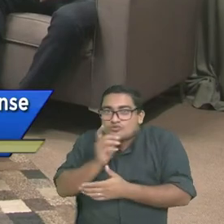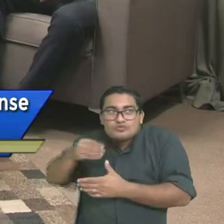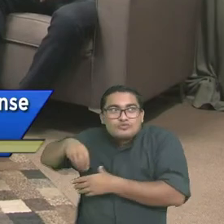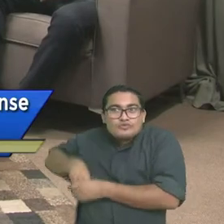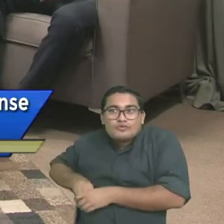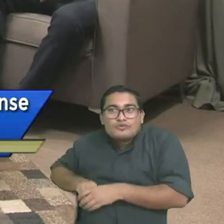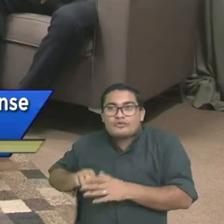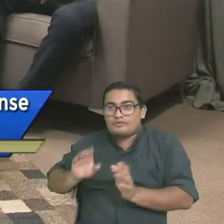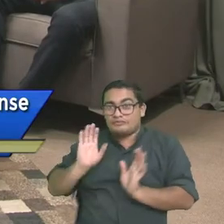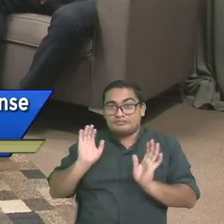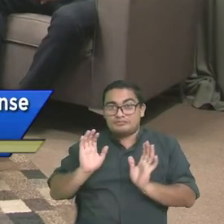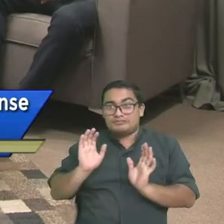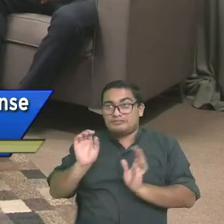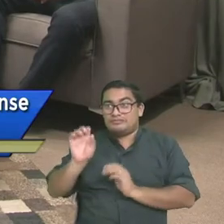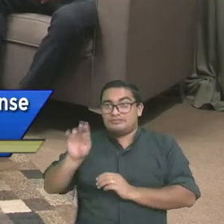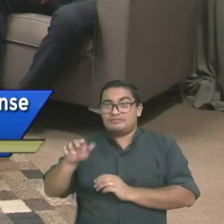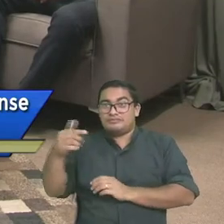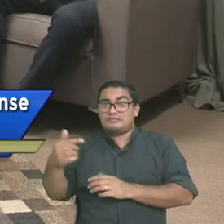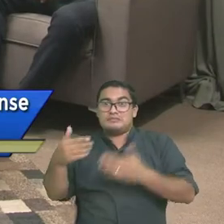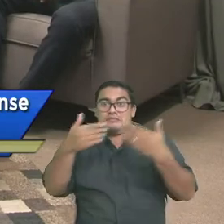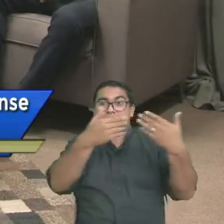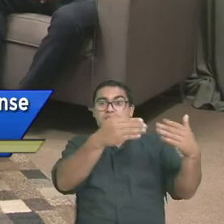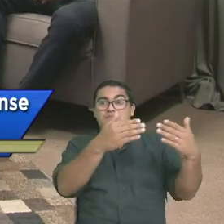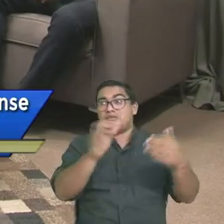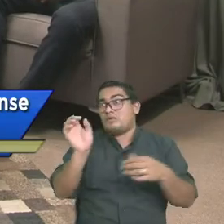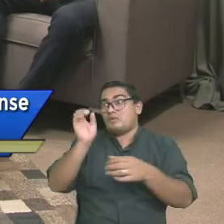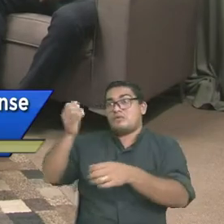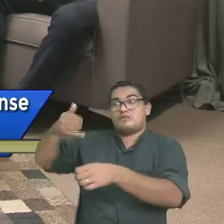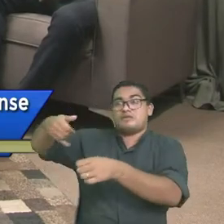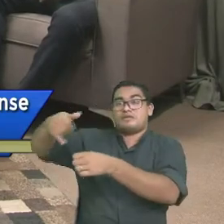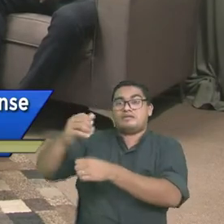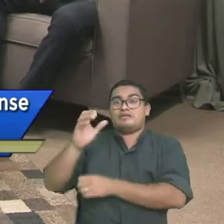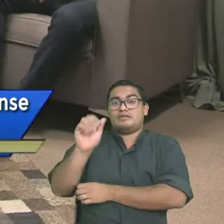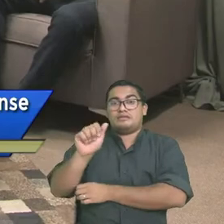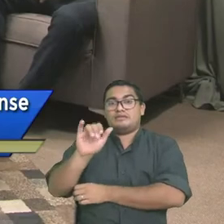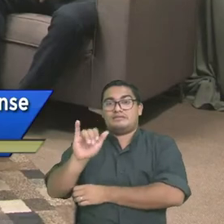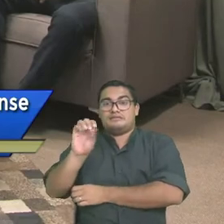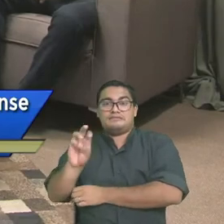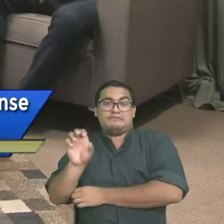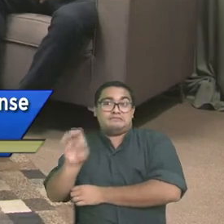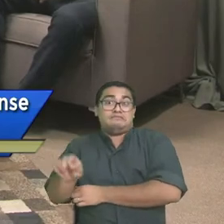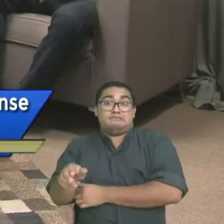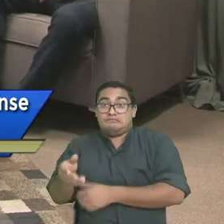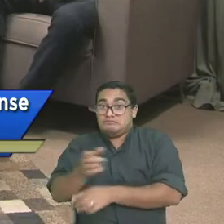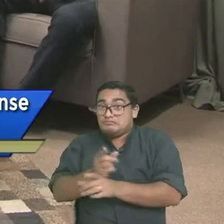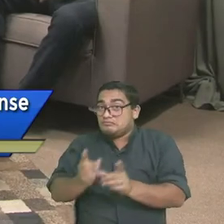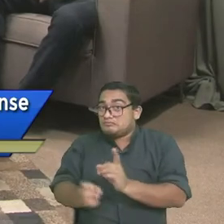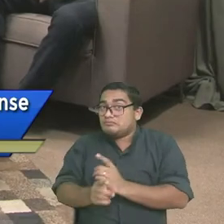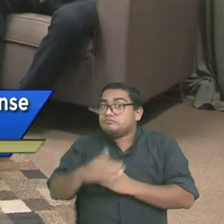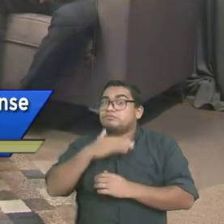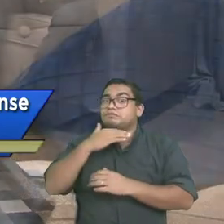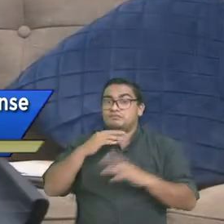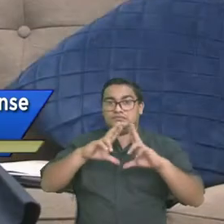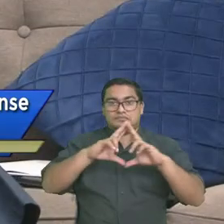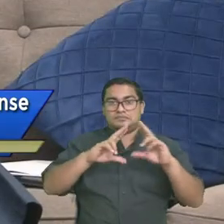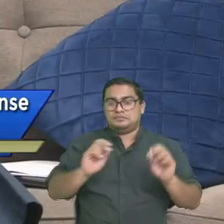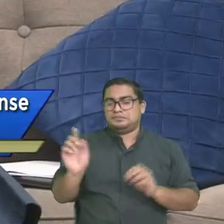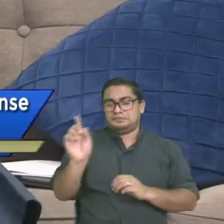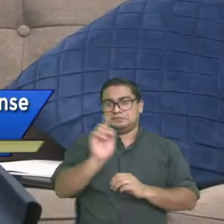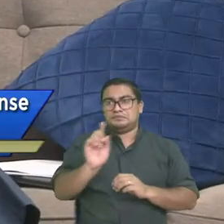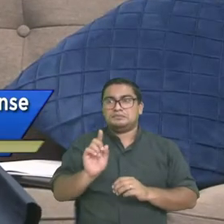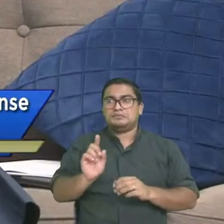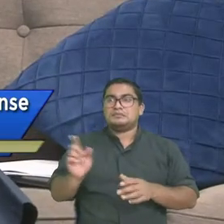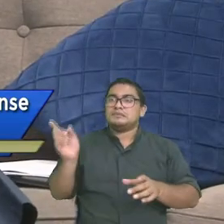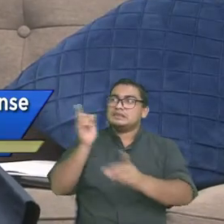cuenta de un organismo no gubernamental en Panamá o en las Islas Caimán. ¿Nos estamos endeudando para eso? No, nos estamos